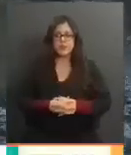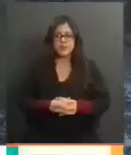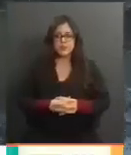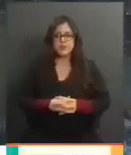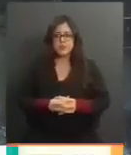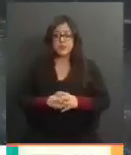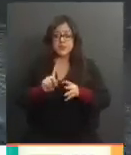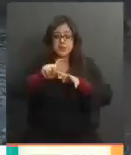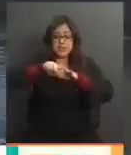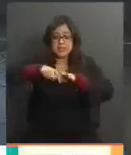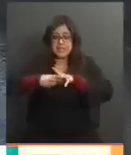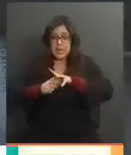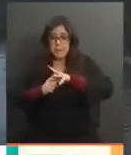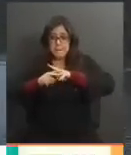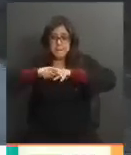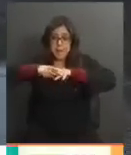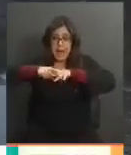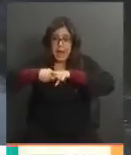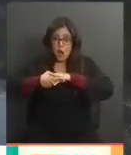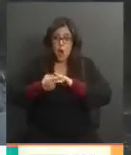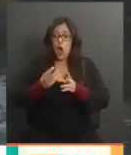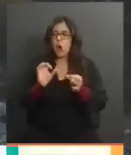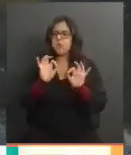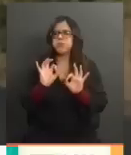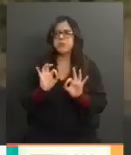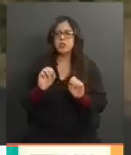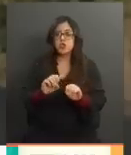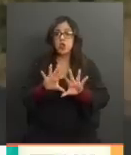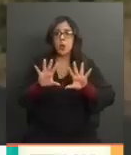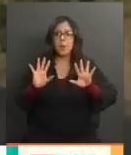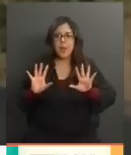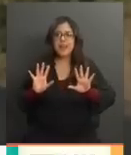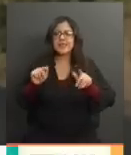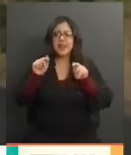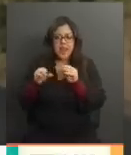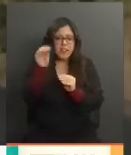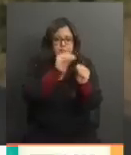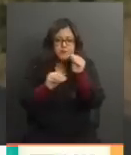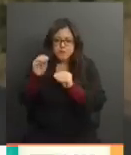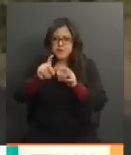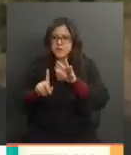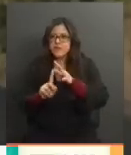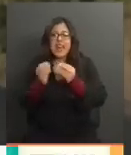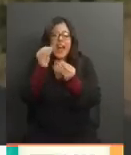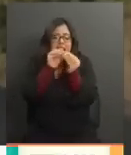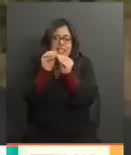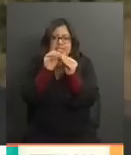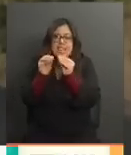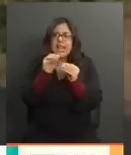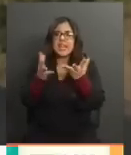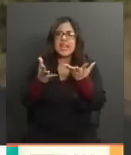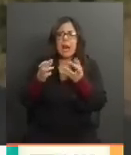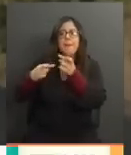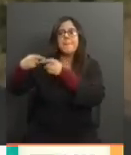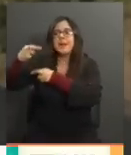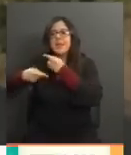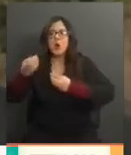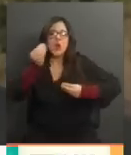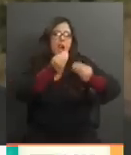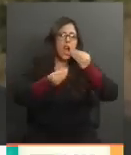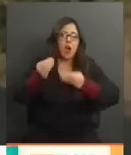Chimbarongo ha sido una deliciosa sorpresa donde se mezcla la artesanía, el patrimonio, la gastronomía y la